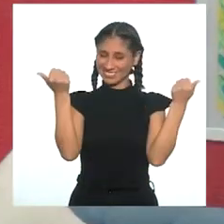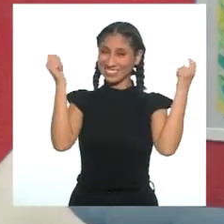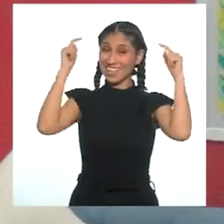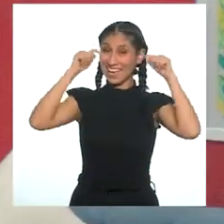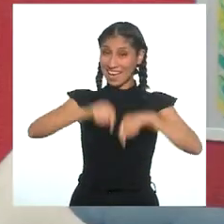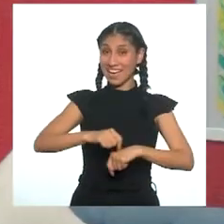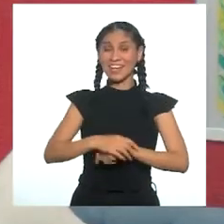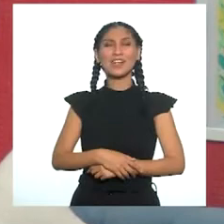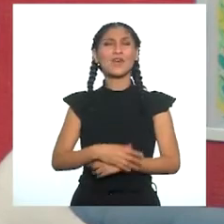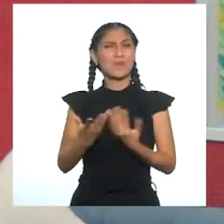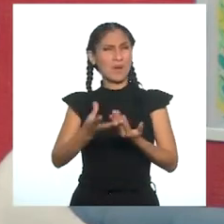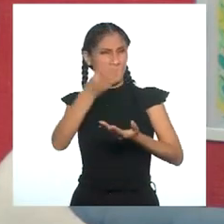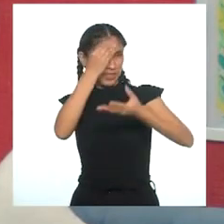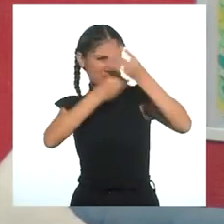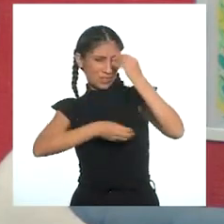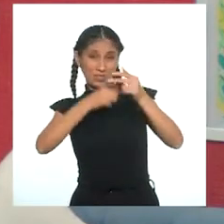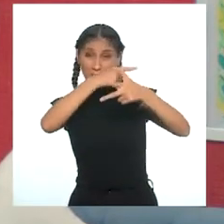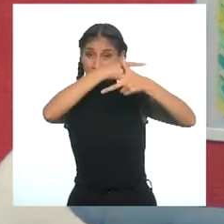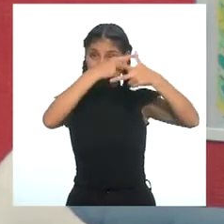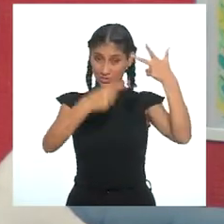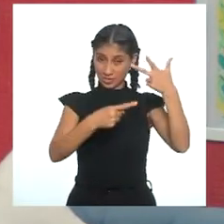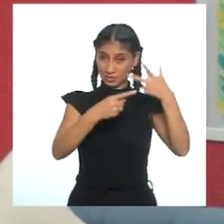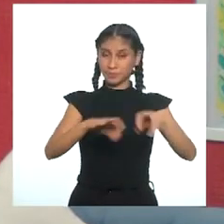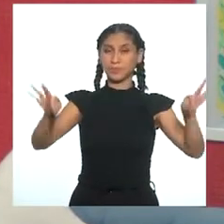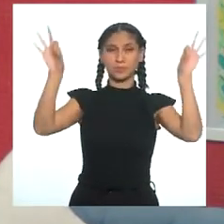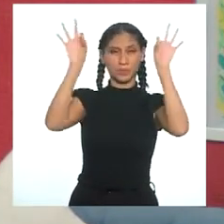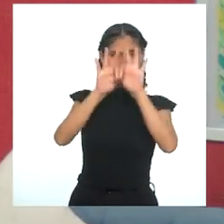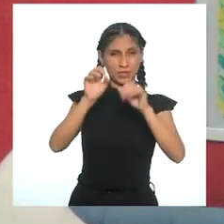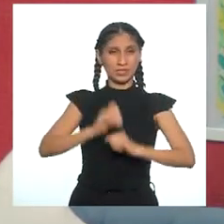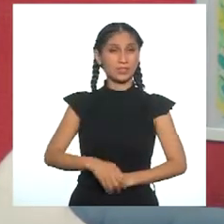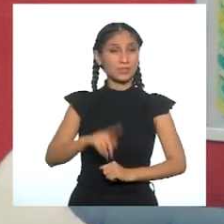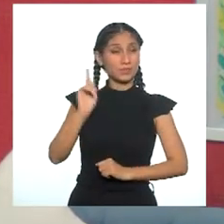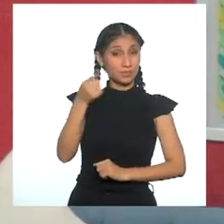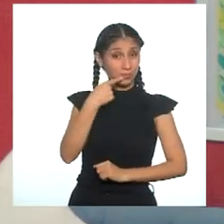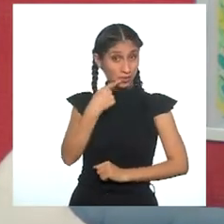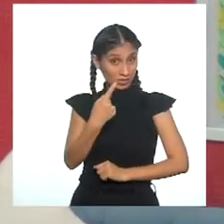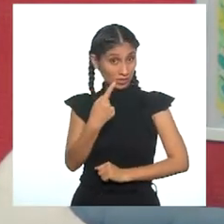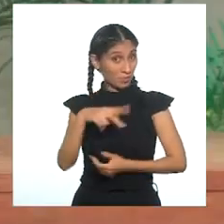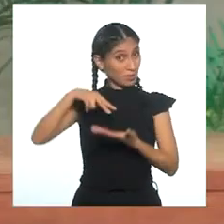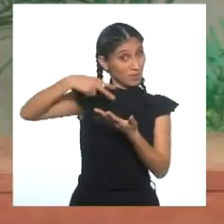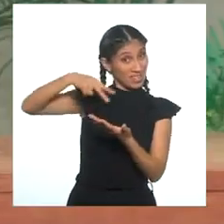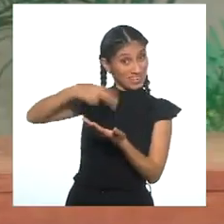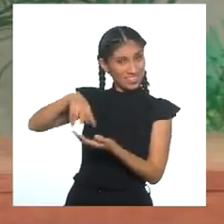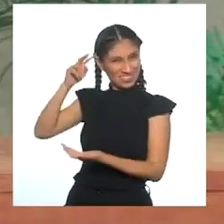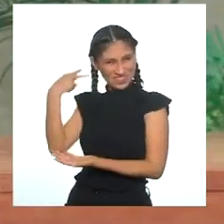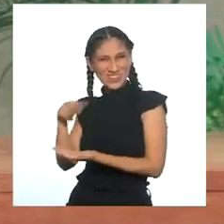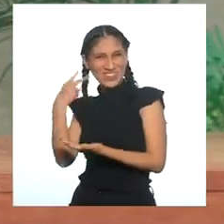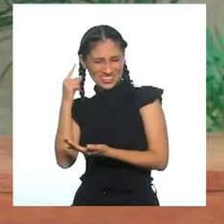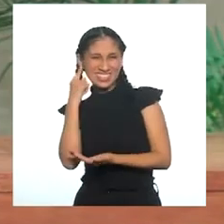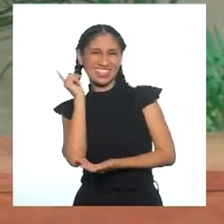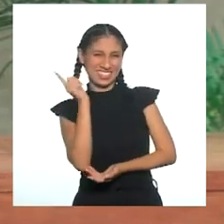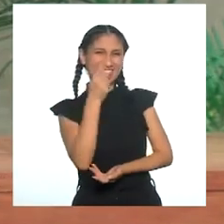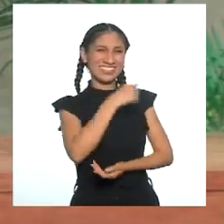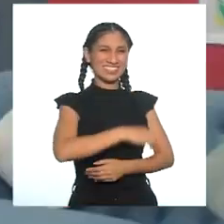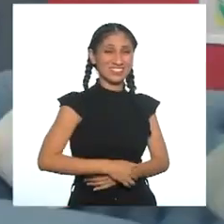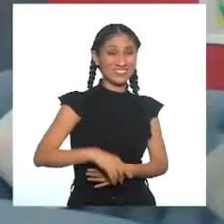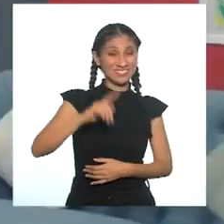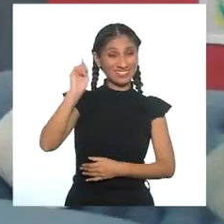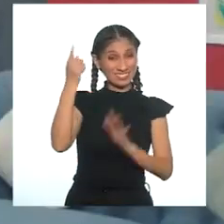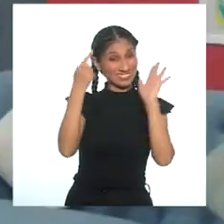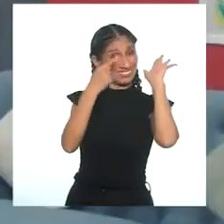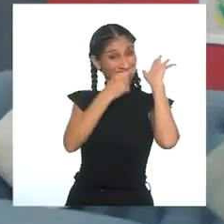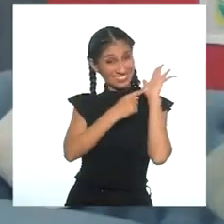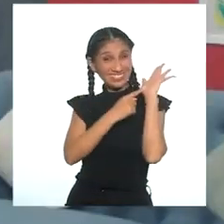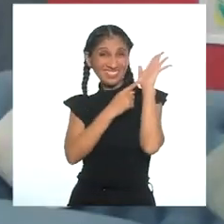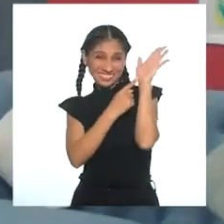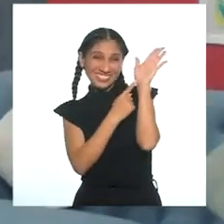este episodio hemos aprendido 3 cosas muy importantes. ¿Lo decimos bailando? Música, por favor.